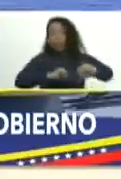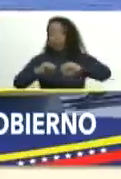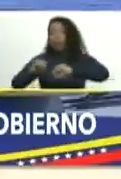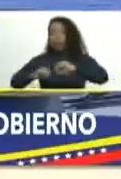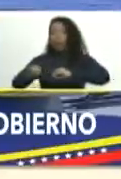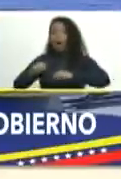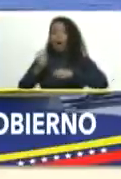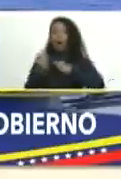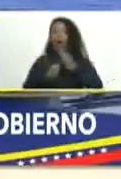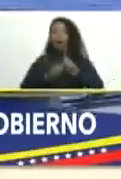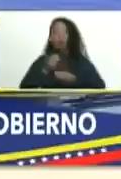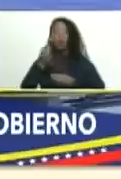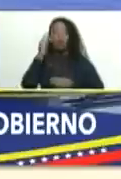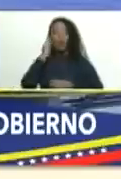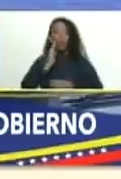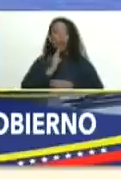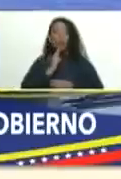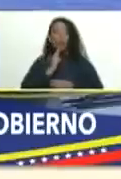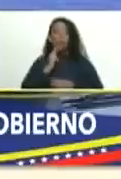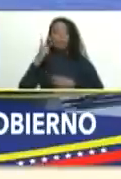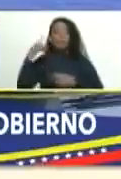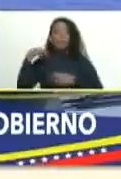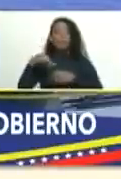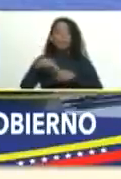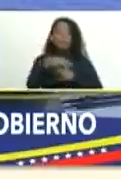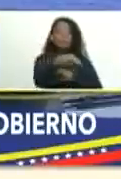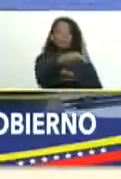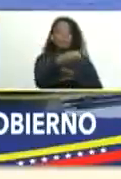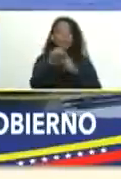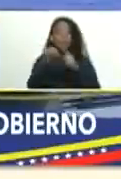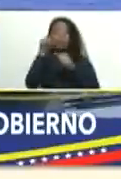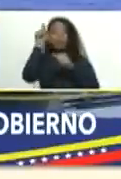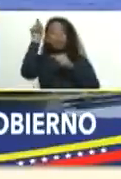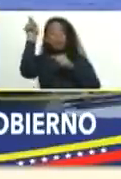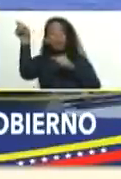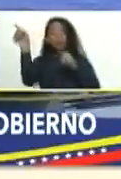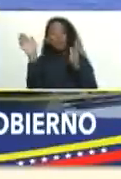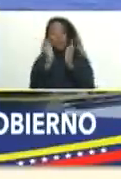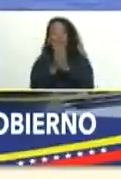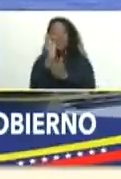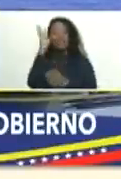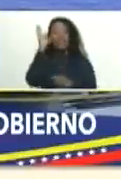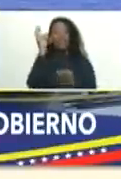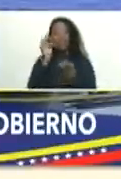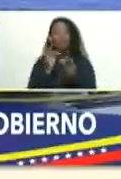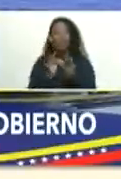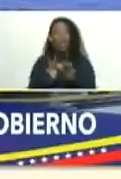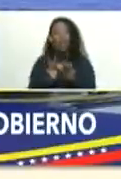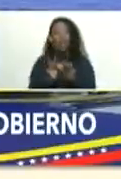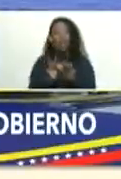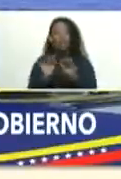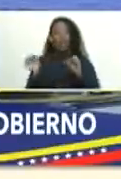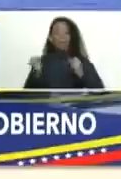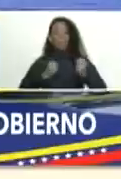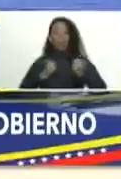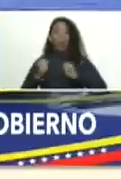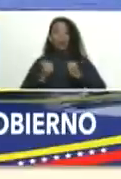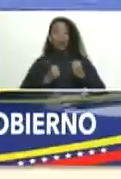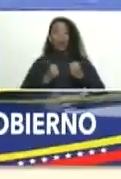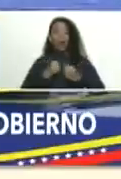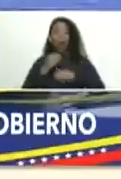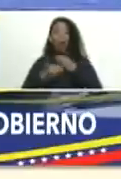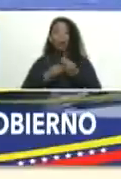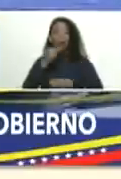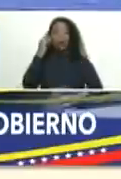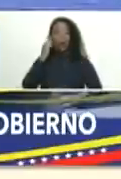Como hizo Bolívar para cruzar los Andes y llegar allá a Santa Fe de Bogotá, pariendo, como hizo